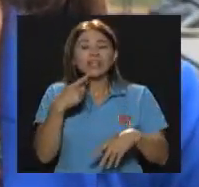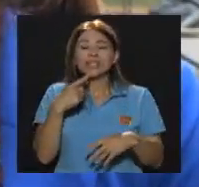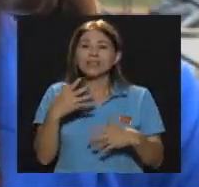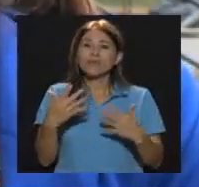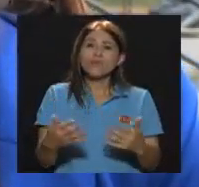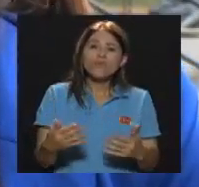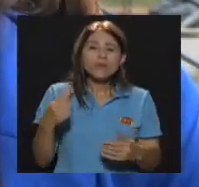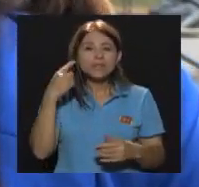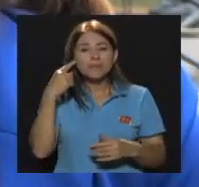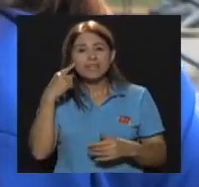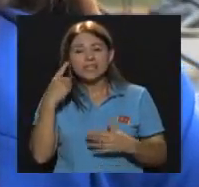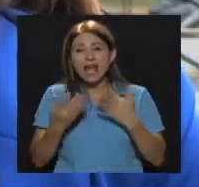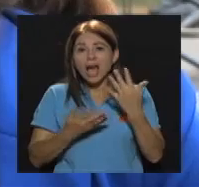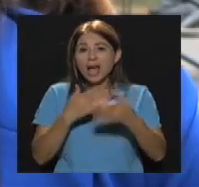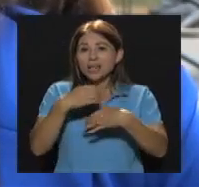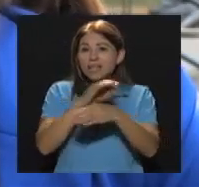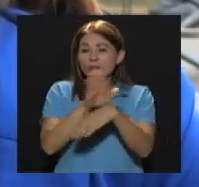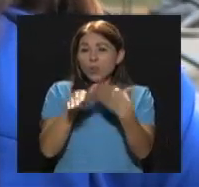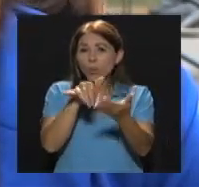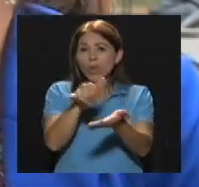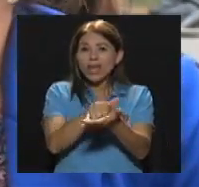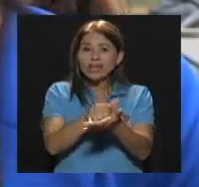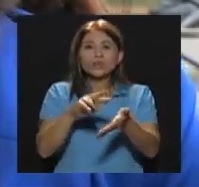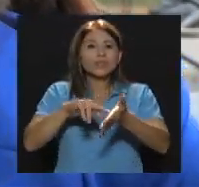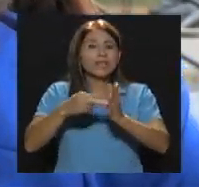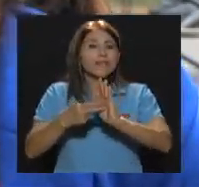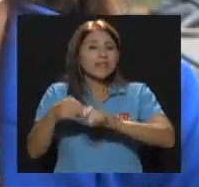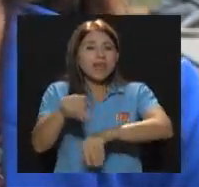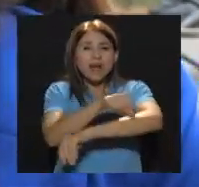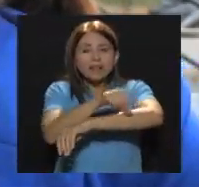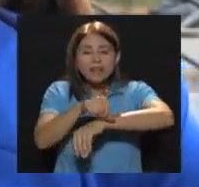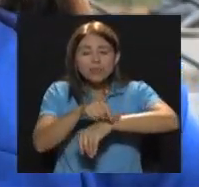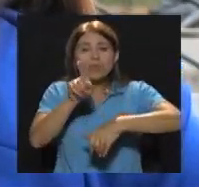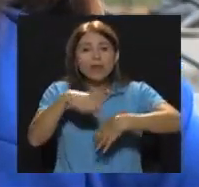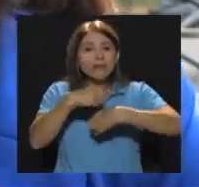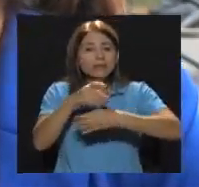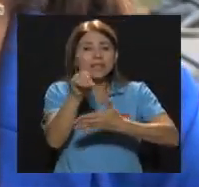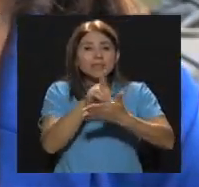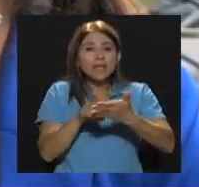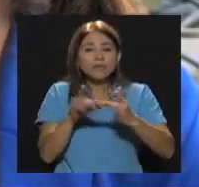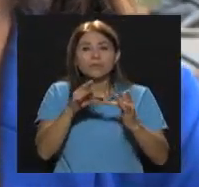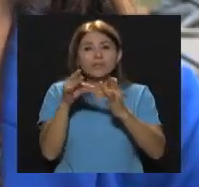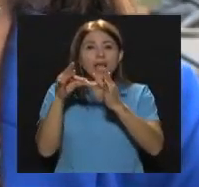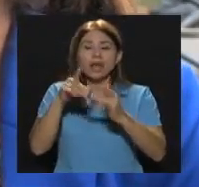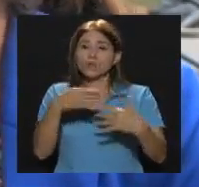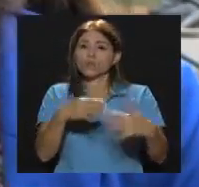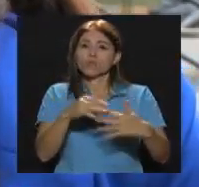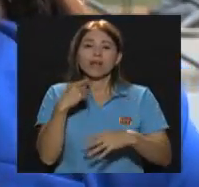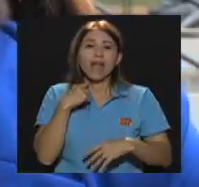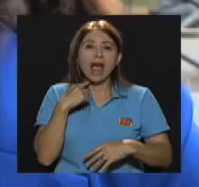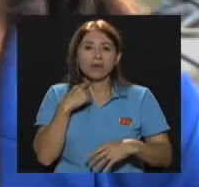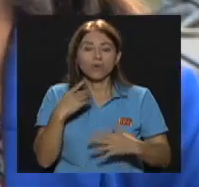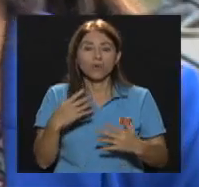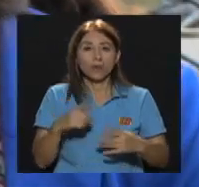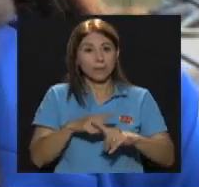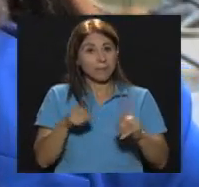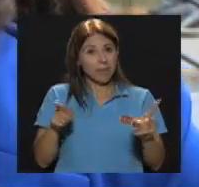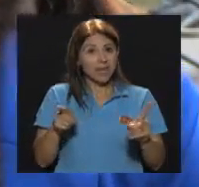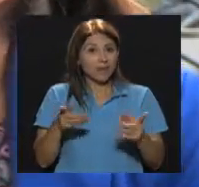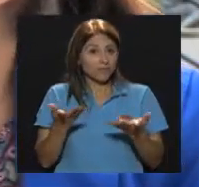la vida ahora no me permite a mí pensar en eso, la arquitectura es cara, los diseños son caros, pero en realidad me gustaría darles